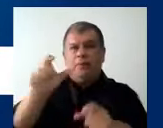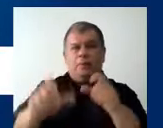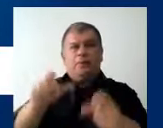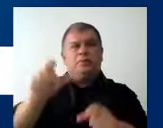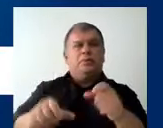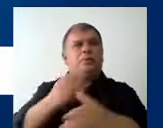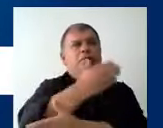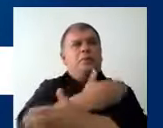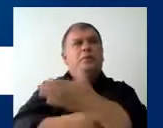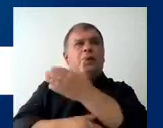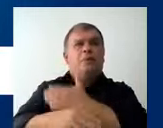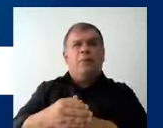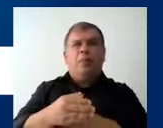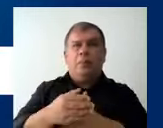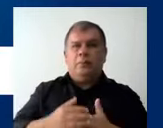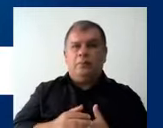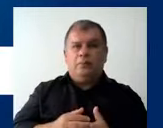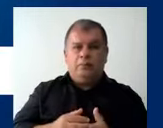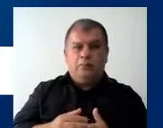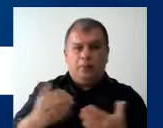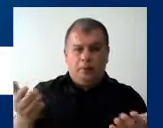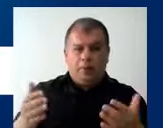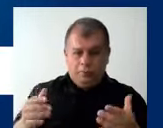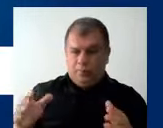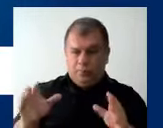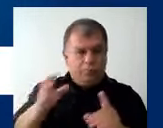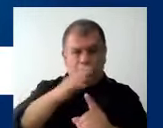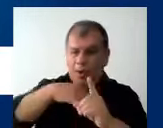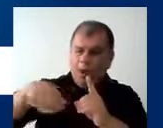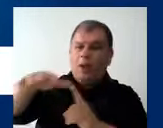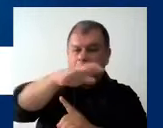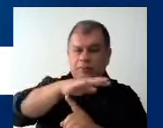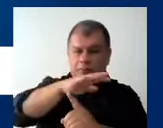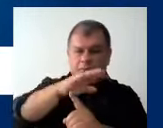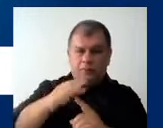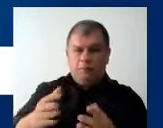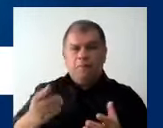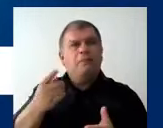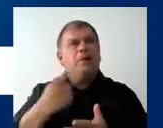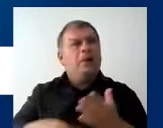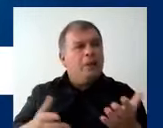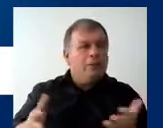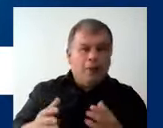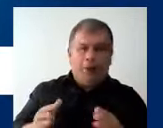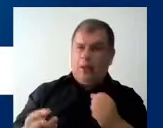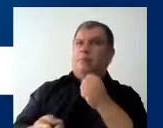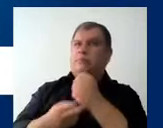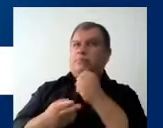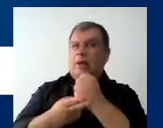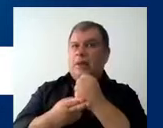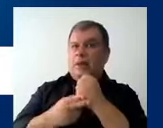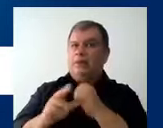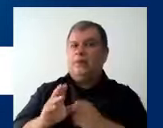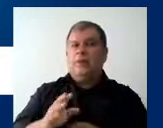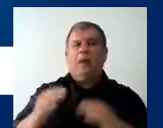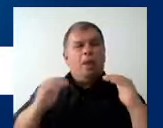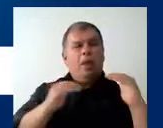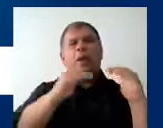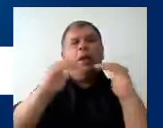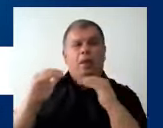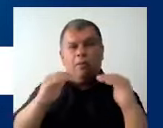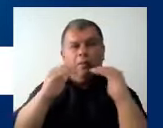personas con discapacidad en nuestro contexto, a fin de poder garantizar igualdad